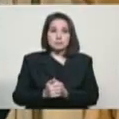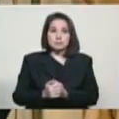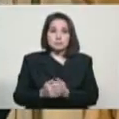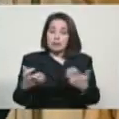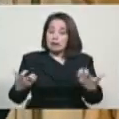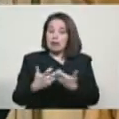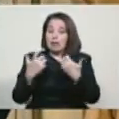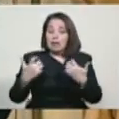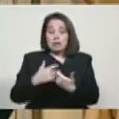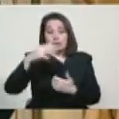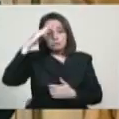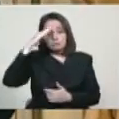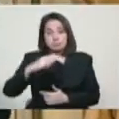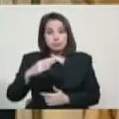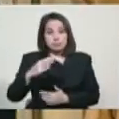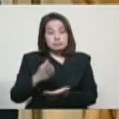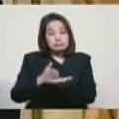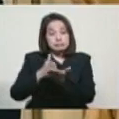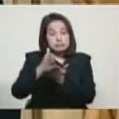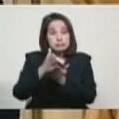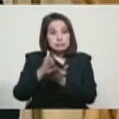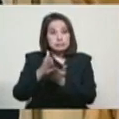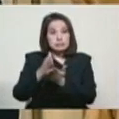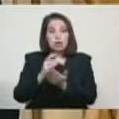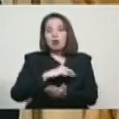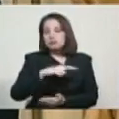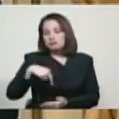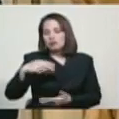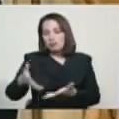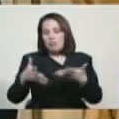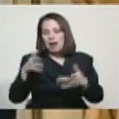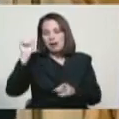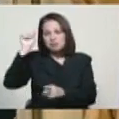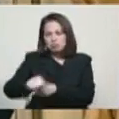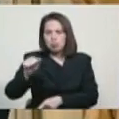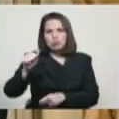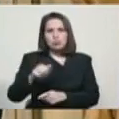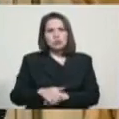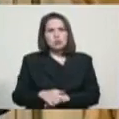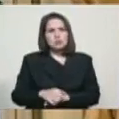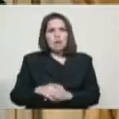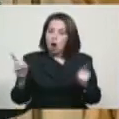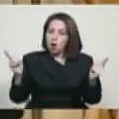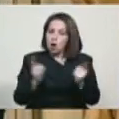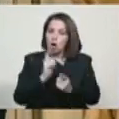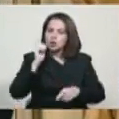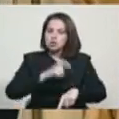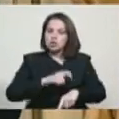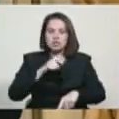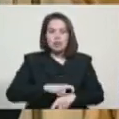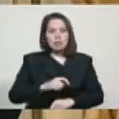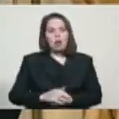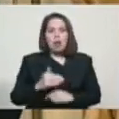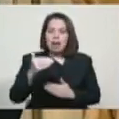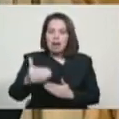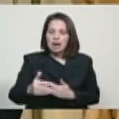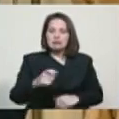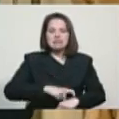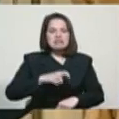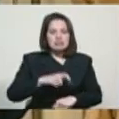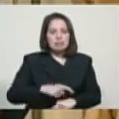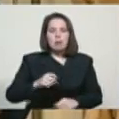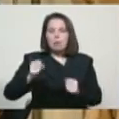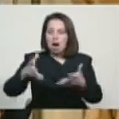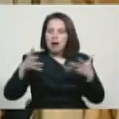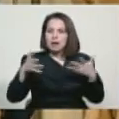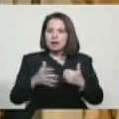no convencional asimétrica contra Venezuela, también vamos a triunfar, a la corta o a la larga.